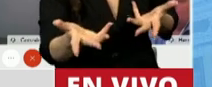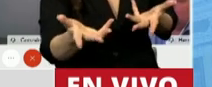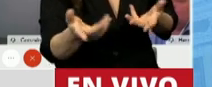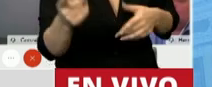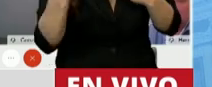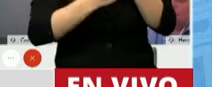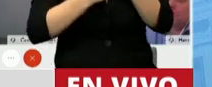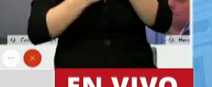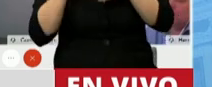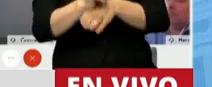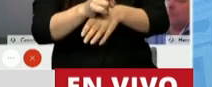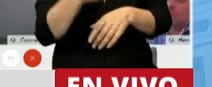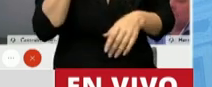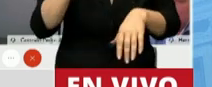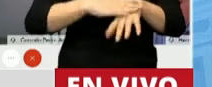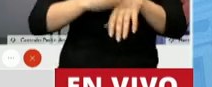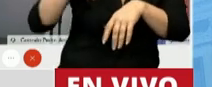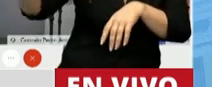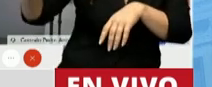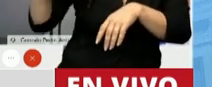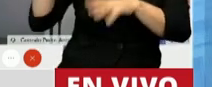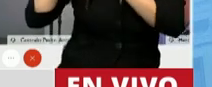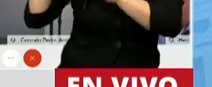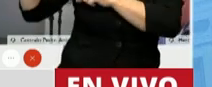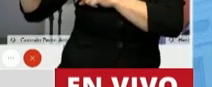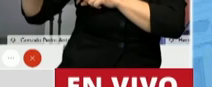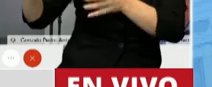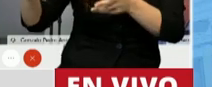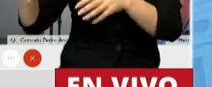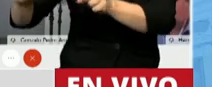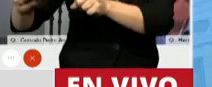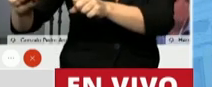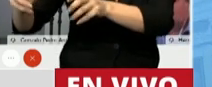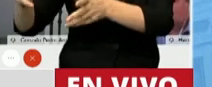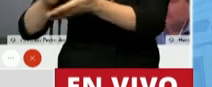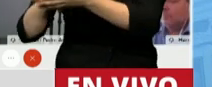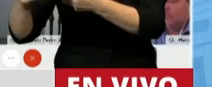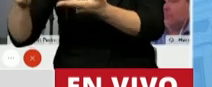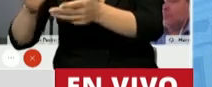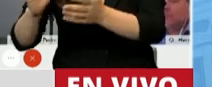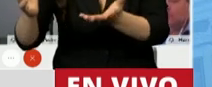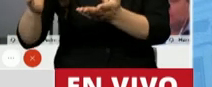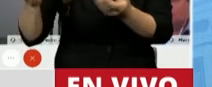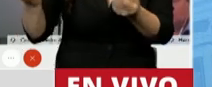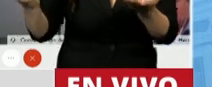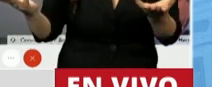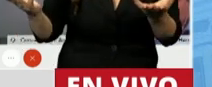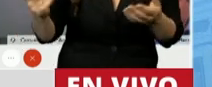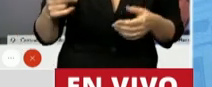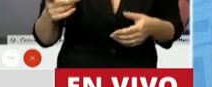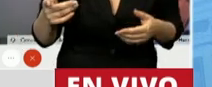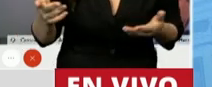un ministro de Seguridad le echa la culpa a un secretario de Estado que está detrás de la toma y no pasa nada. Mire,